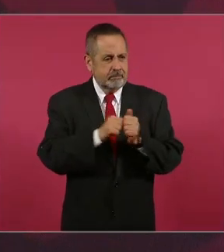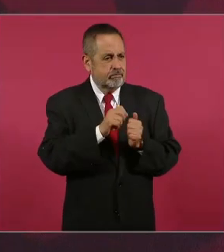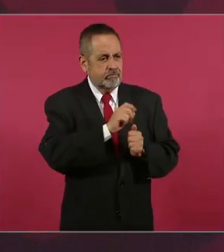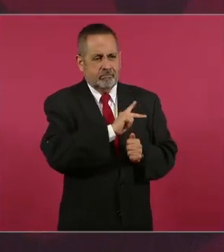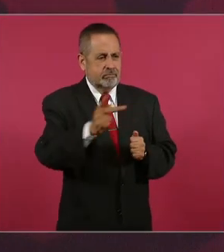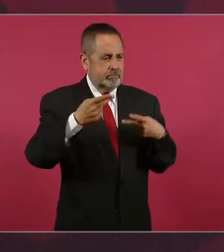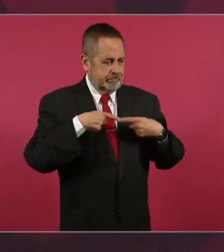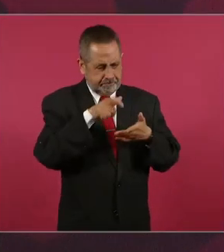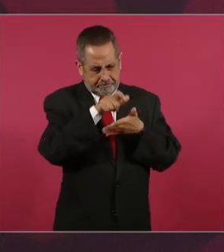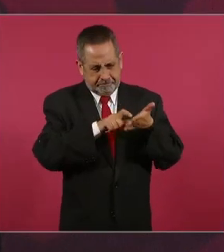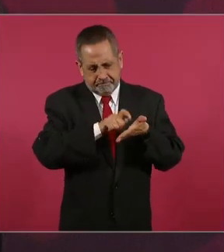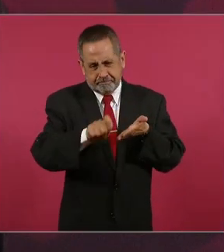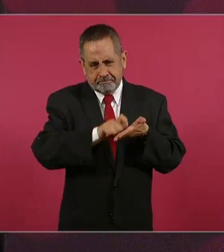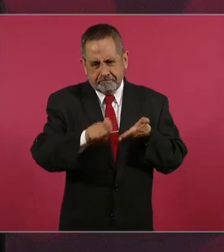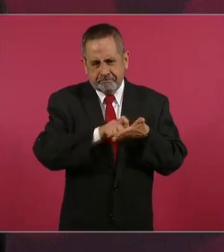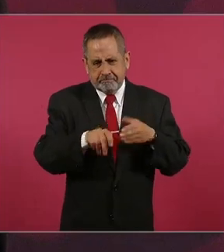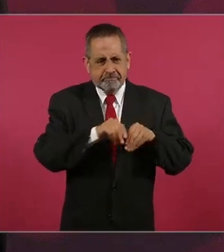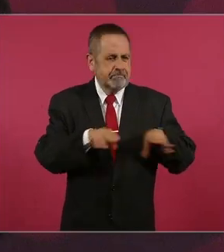articulistas,